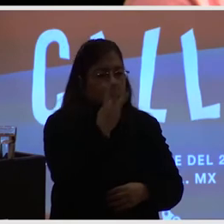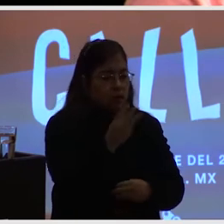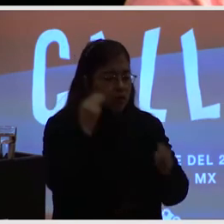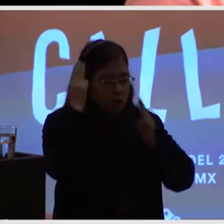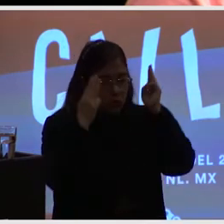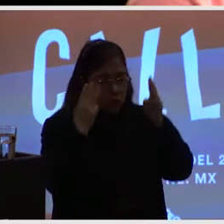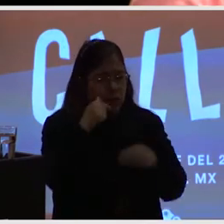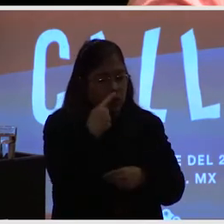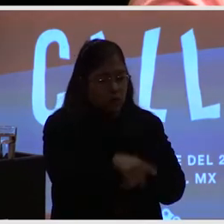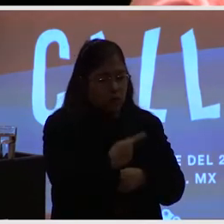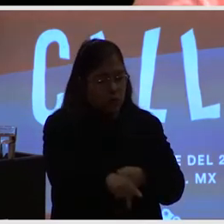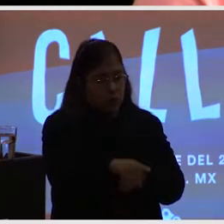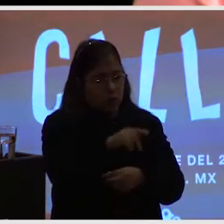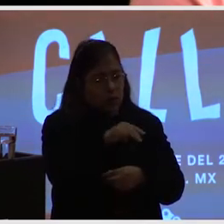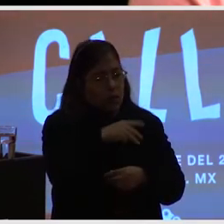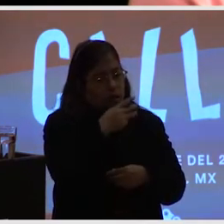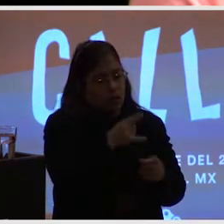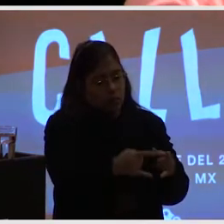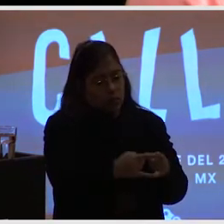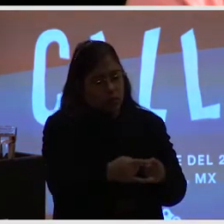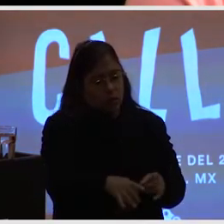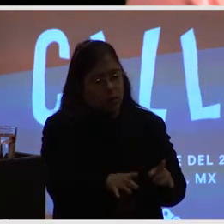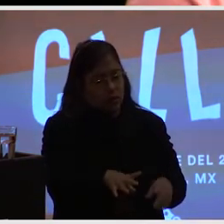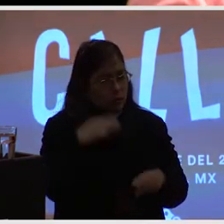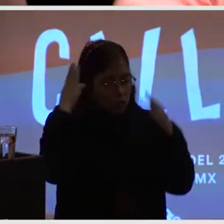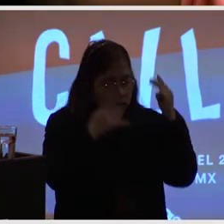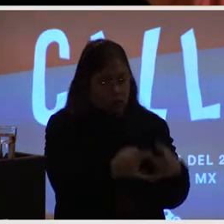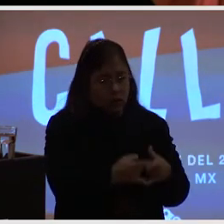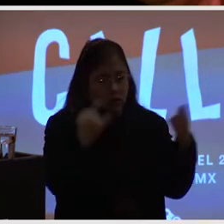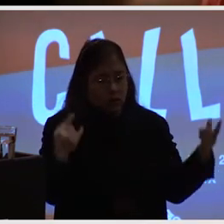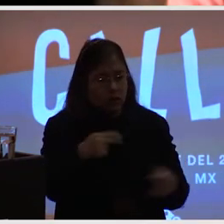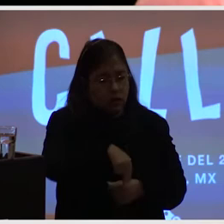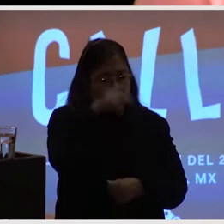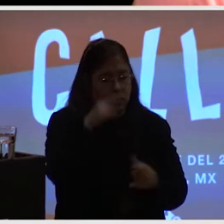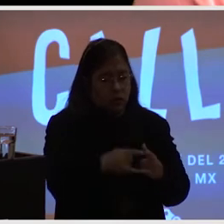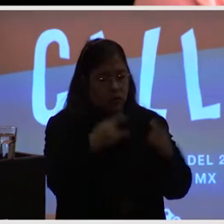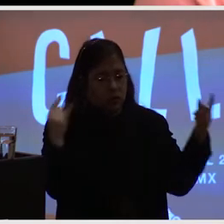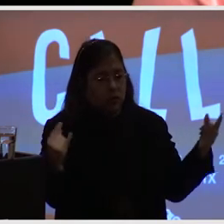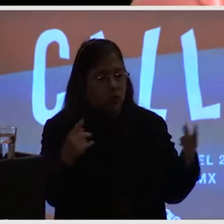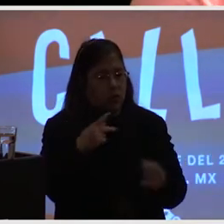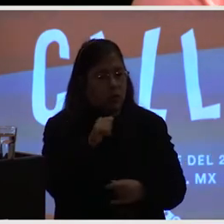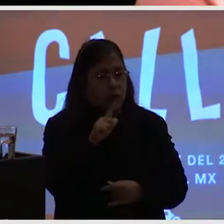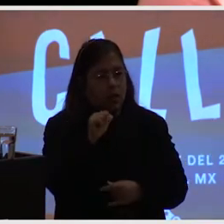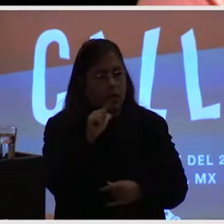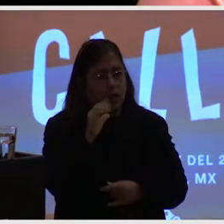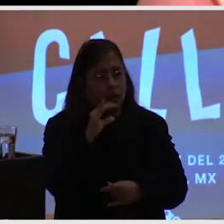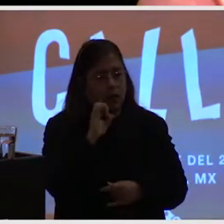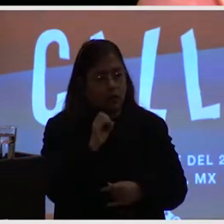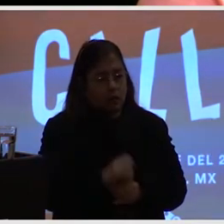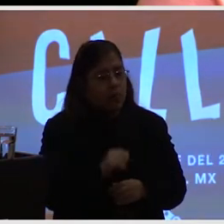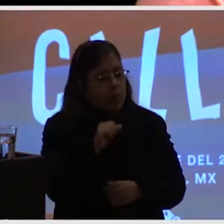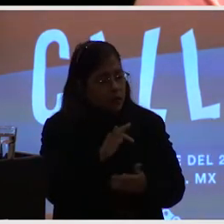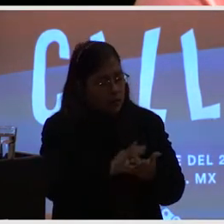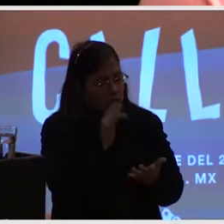aquí en la ciudad que son el museo de historia mexicana el museo del noreste y el museo de palacio que está en la macroplaza en nuestra sede y